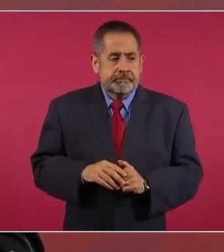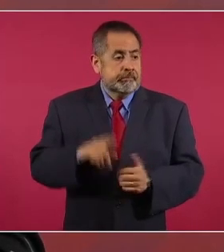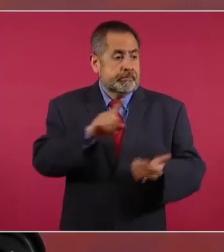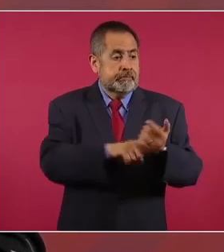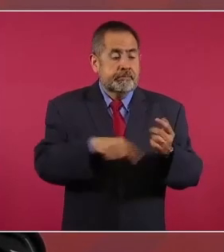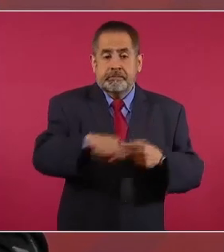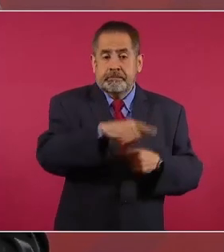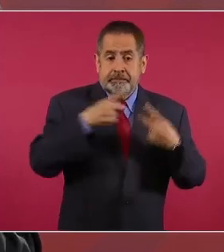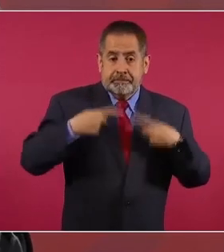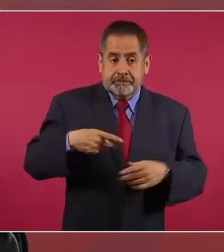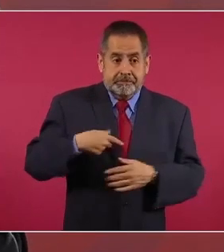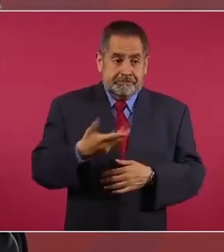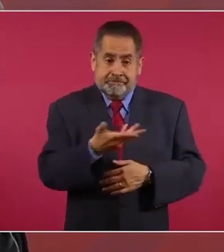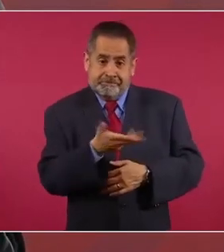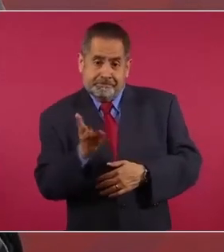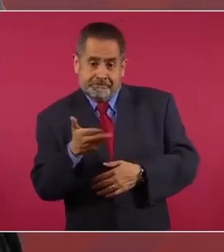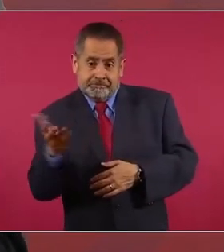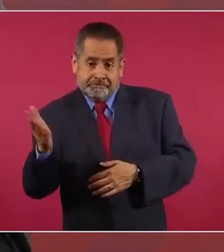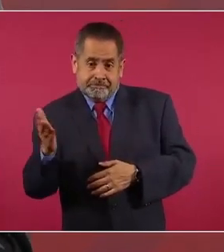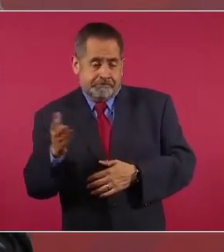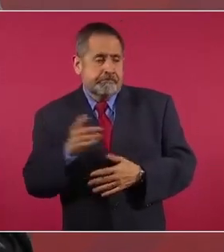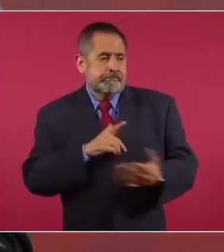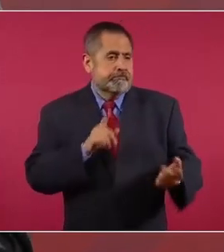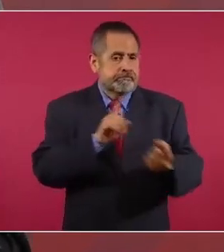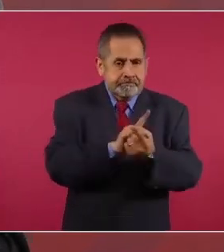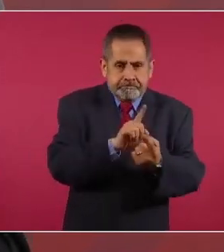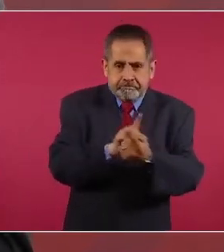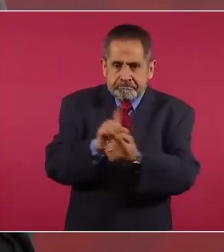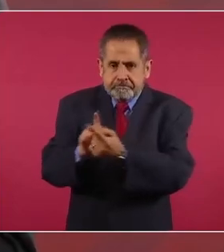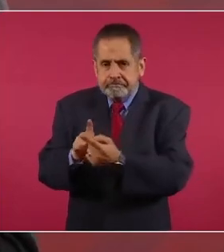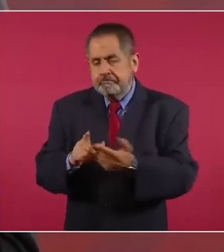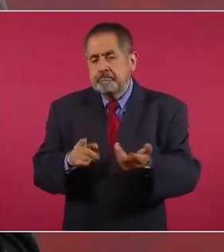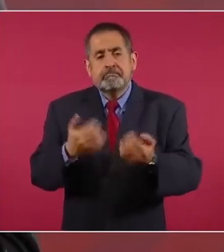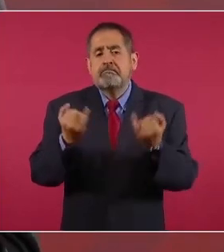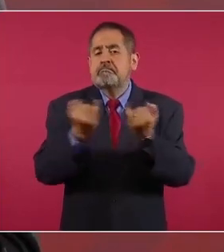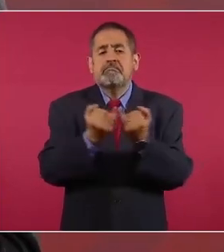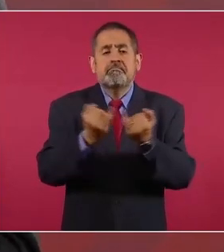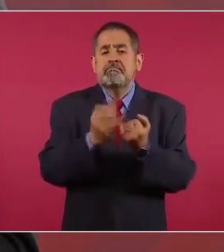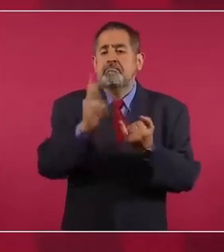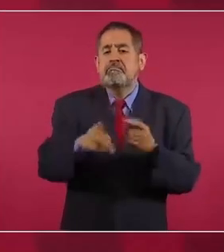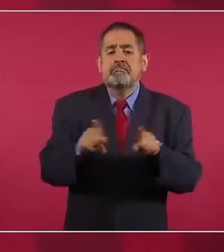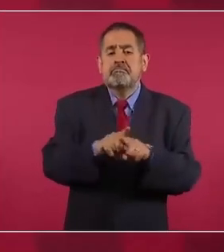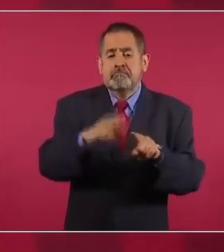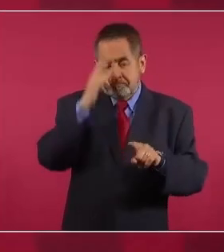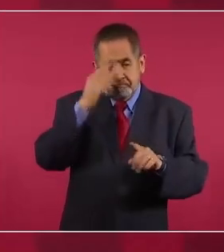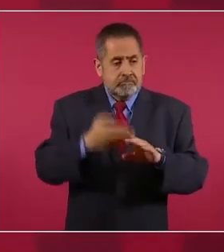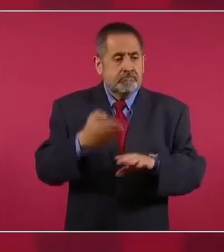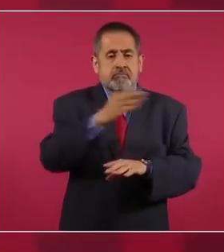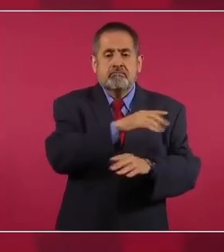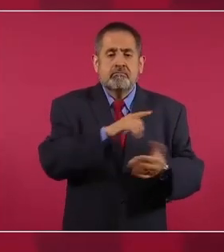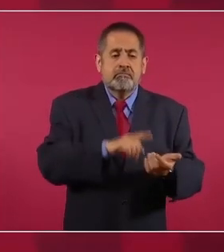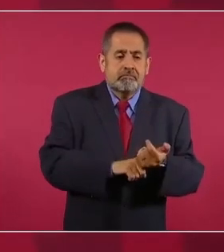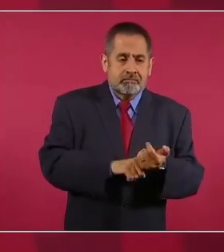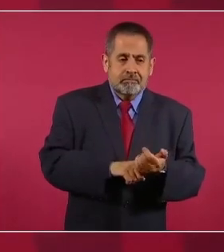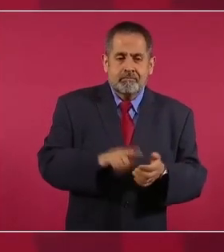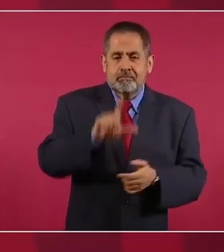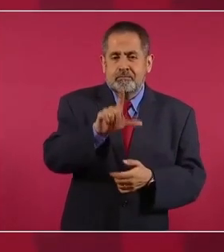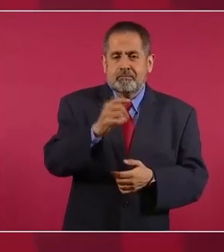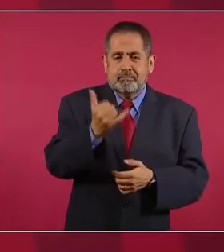Mexicana, pero así despidieron a electricistas,